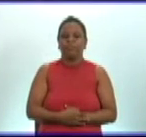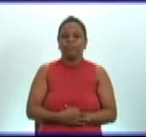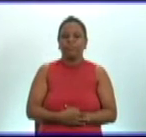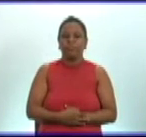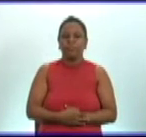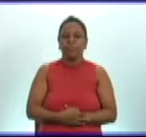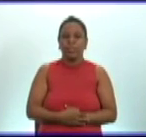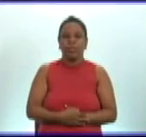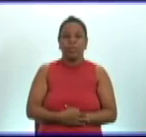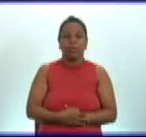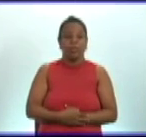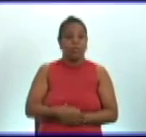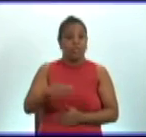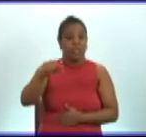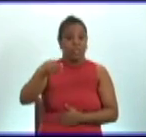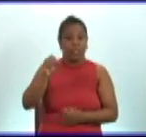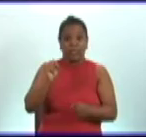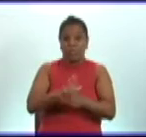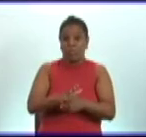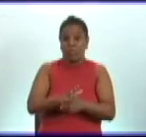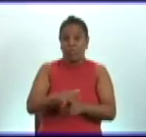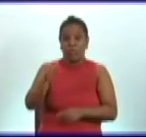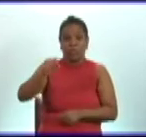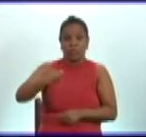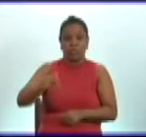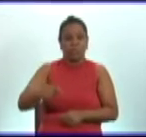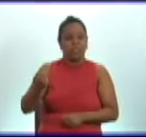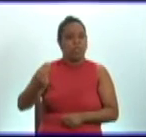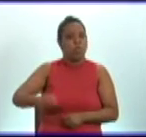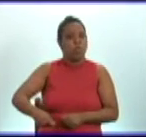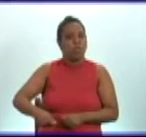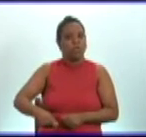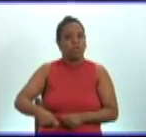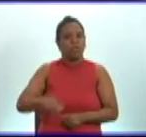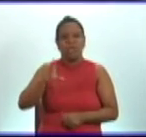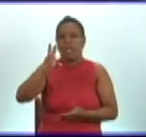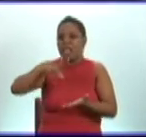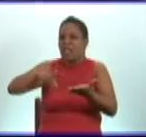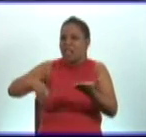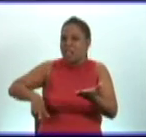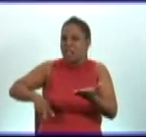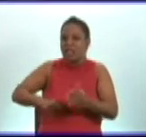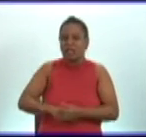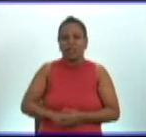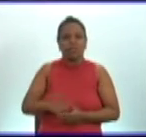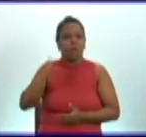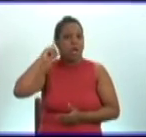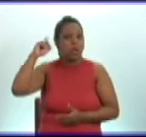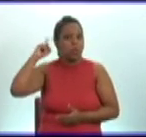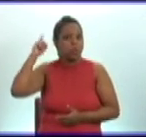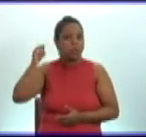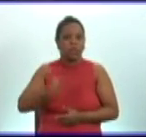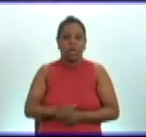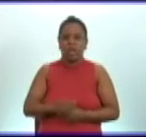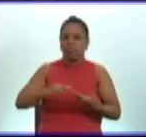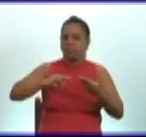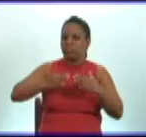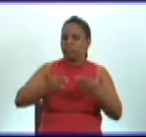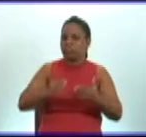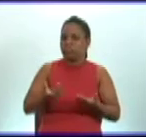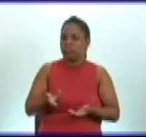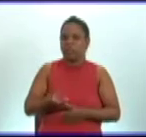Señores, desde la apertura de este juicio he leído la lectura del parte, he oído declaraciones y cargos verbales